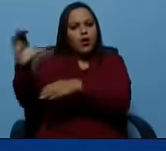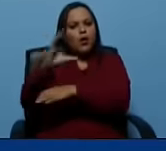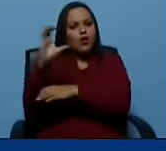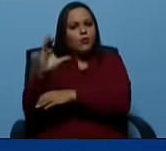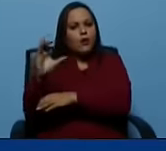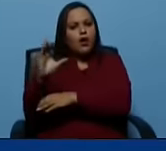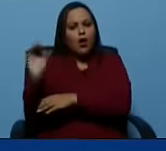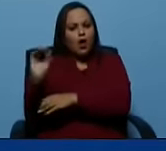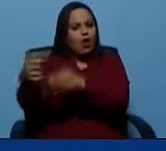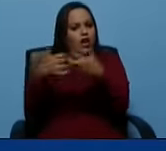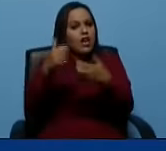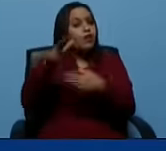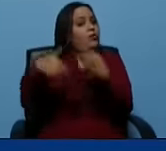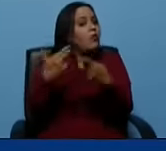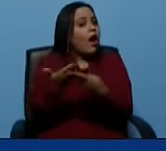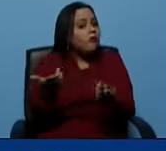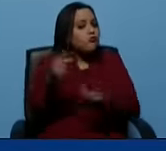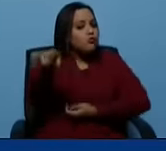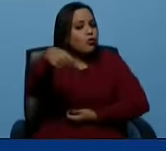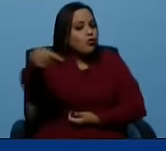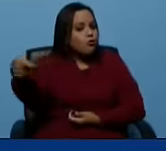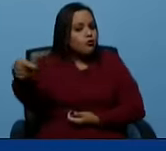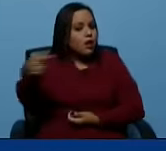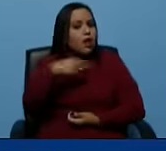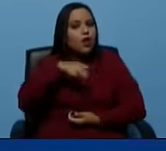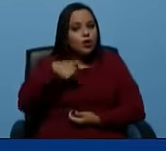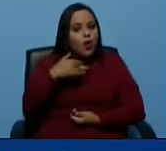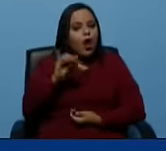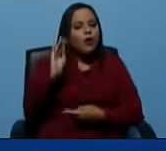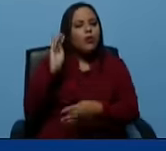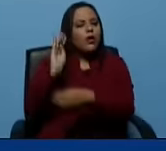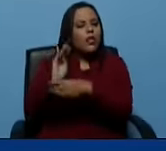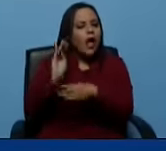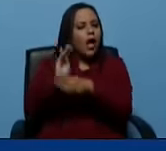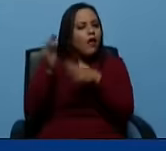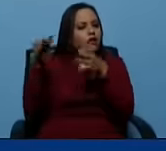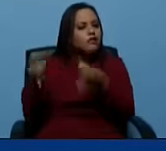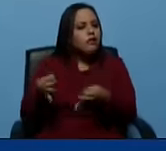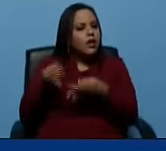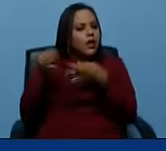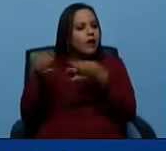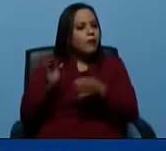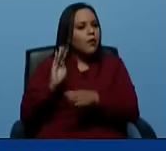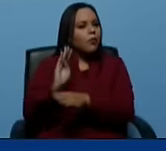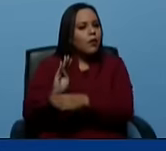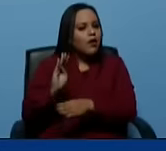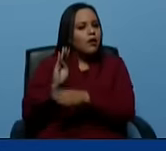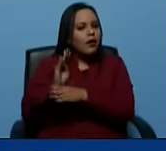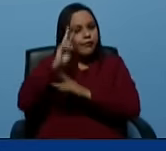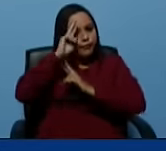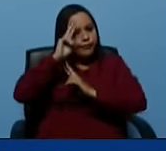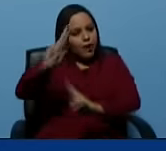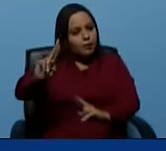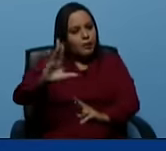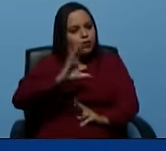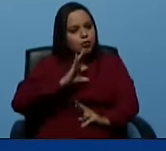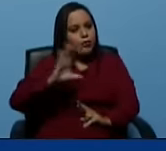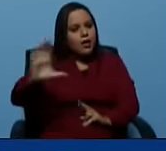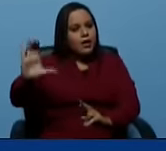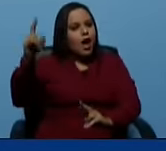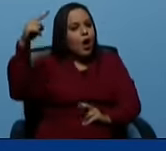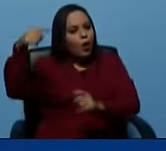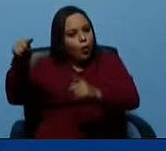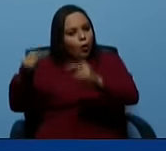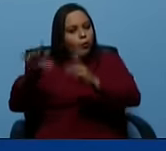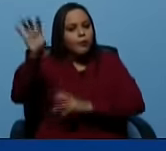¿verdad? Nosotros somos prudentes, practicamos el respeto a la soberanía nacional de los